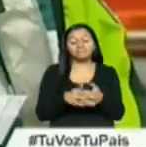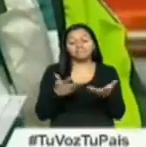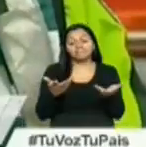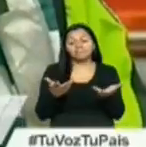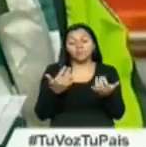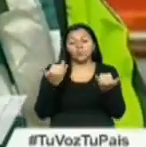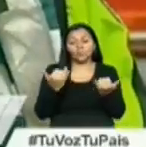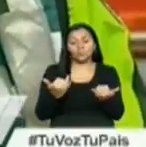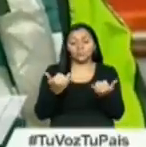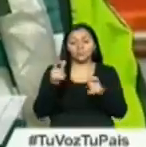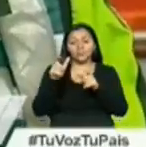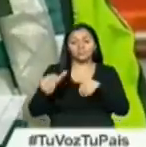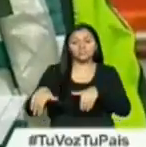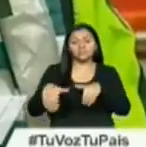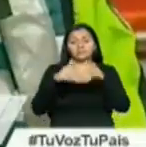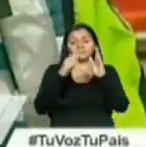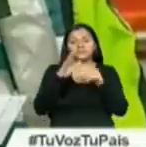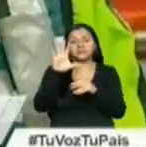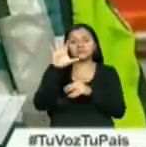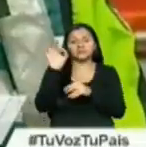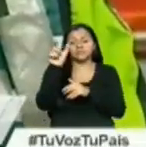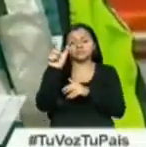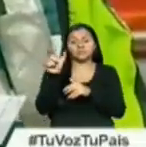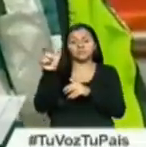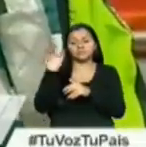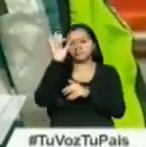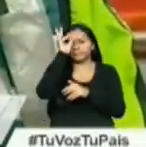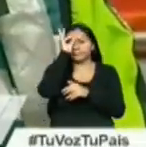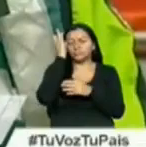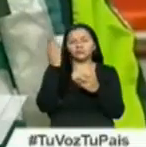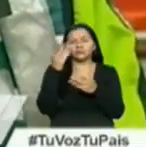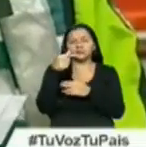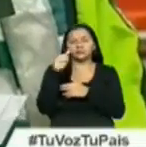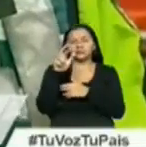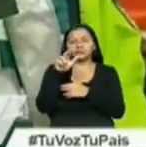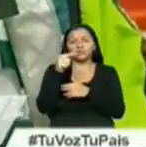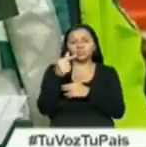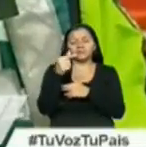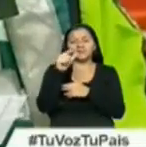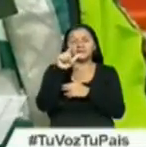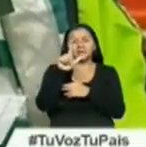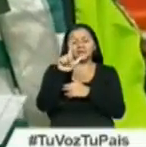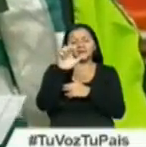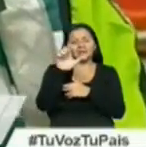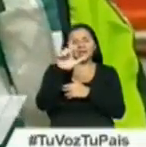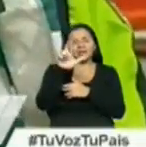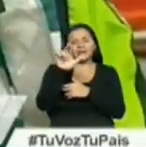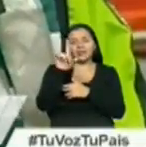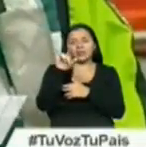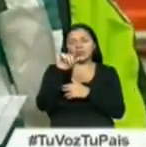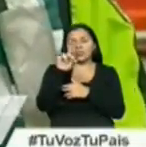Hemos transportado a cerca de 50 pacientes a los hospitales de St. George y de Croydon.